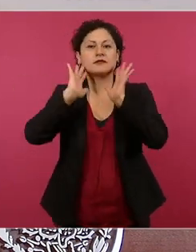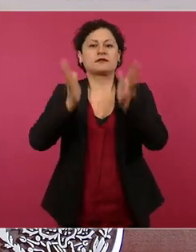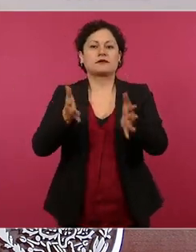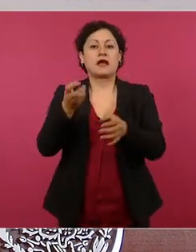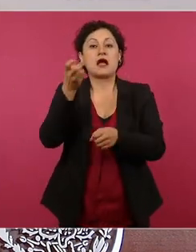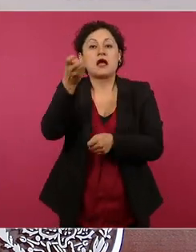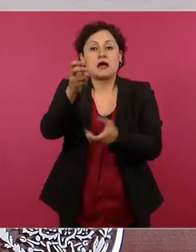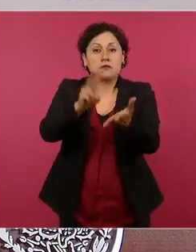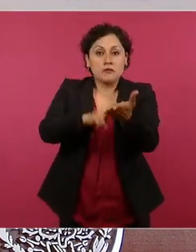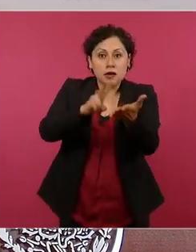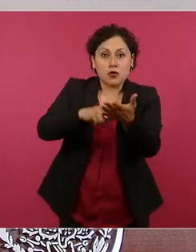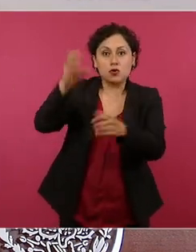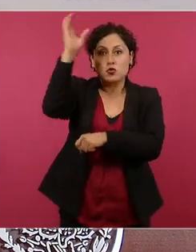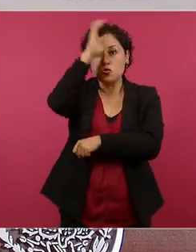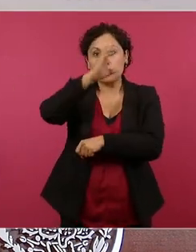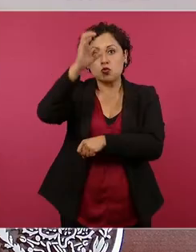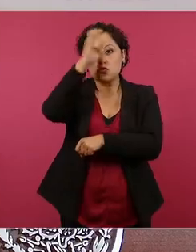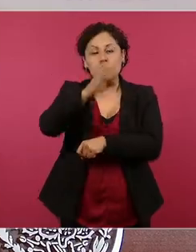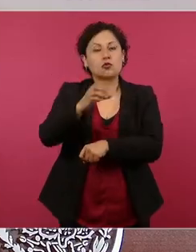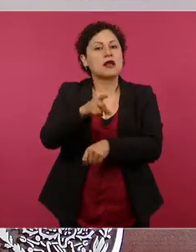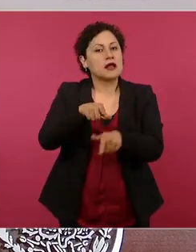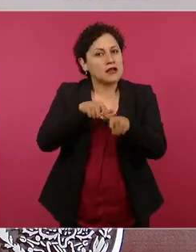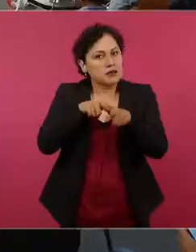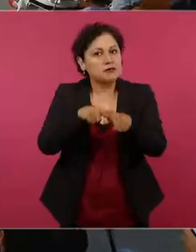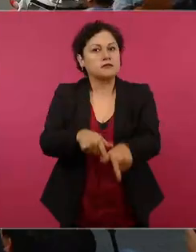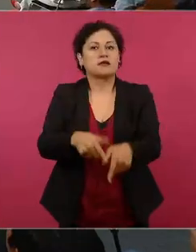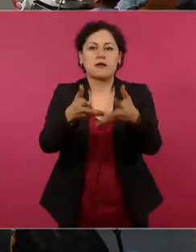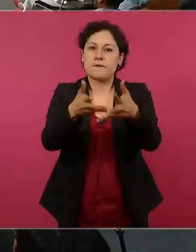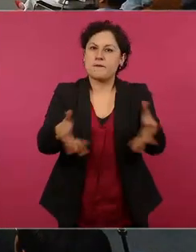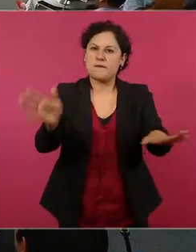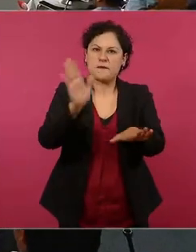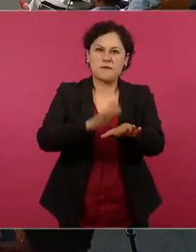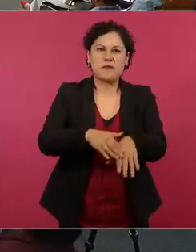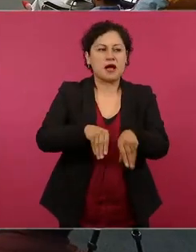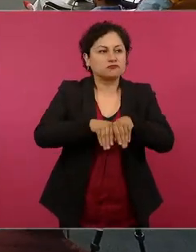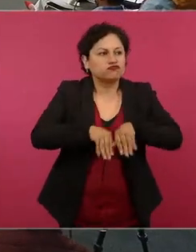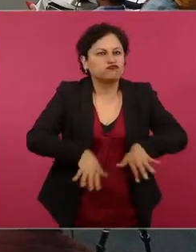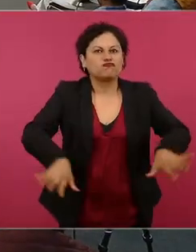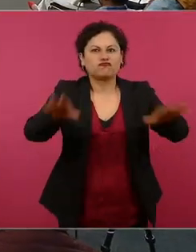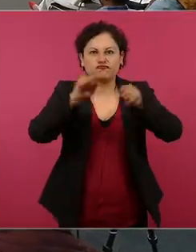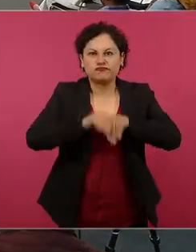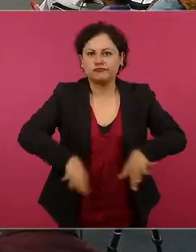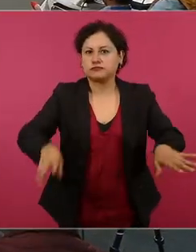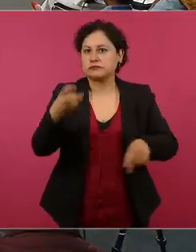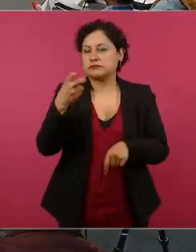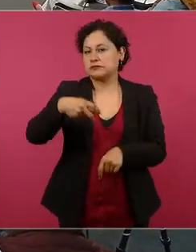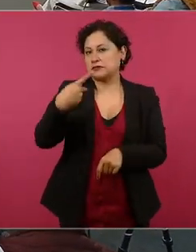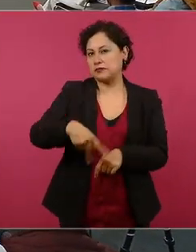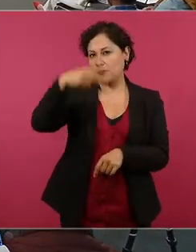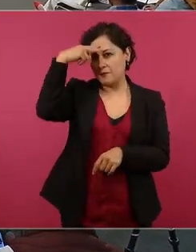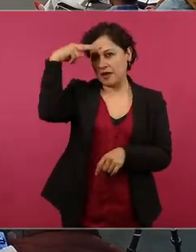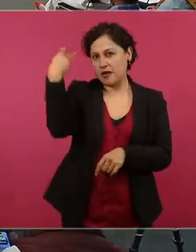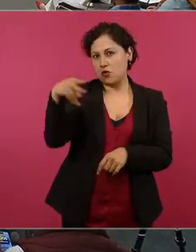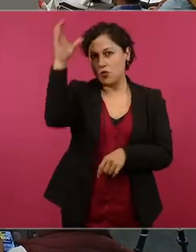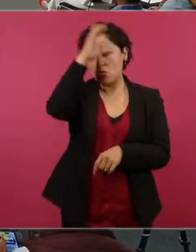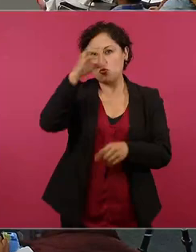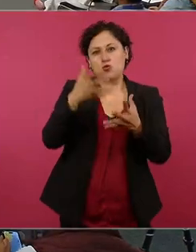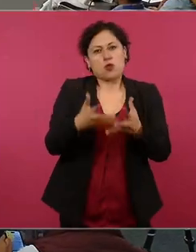exaltando la grandeza cultural de México. Es que es algo